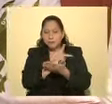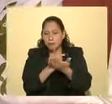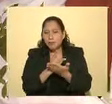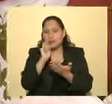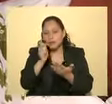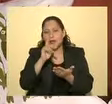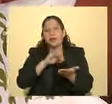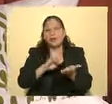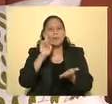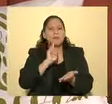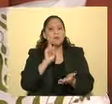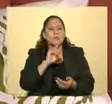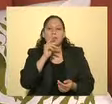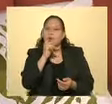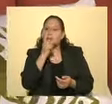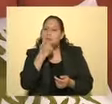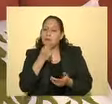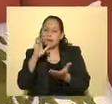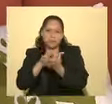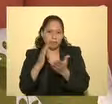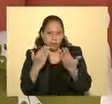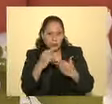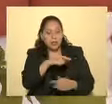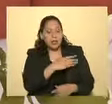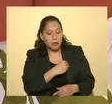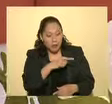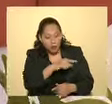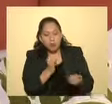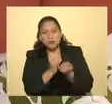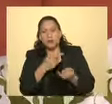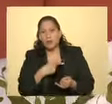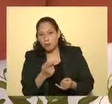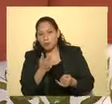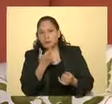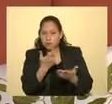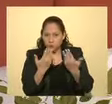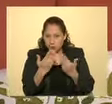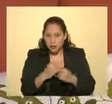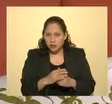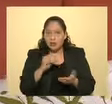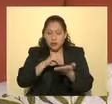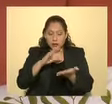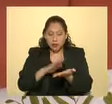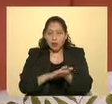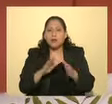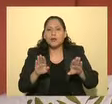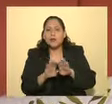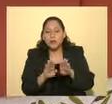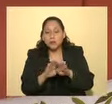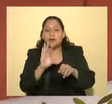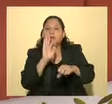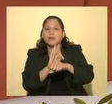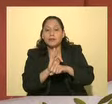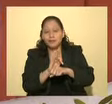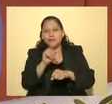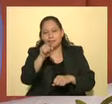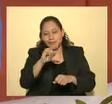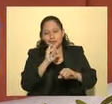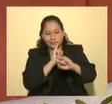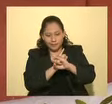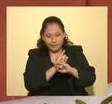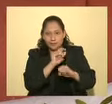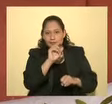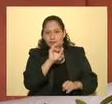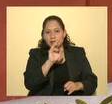que se apoya a las mujeres solteras y con hijos en condiciones vulnerables. Para registrarte y obtener estos beneficios, tienes que consultar